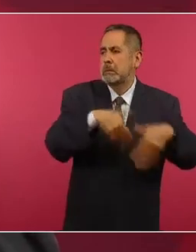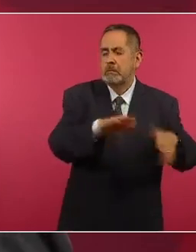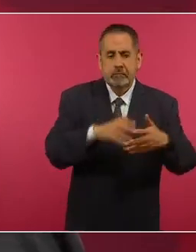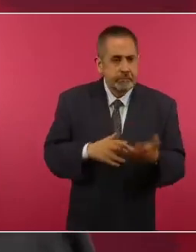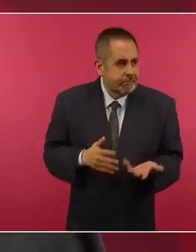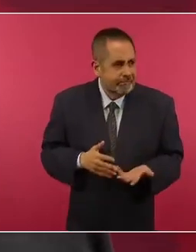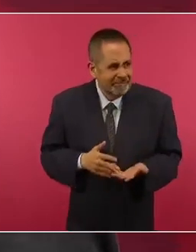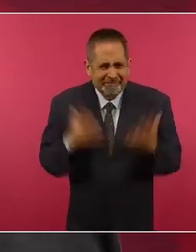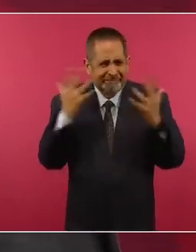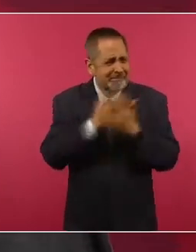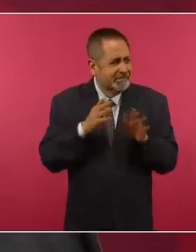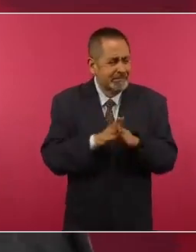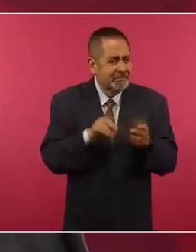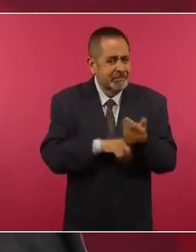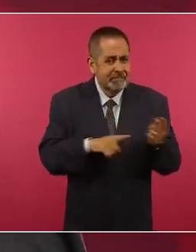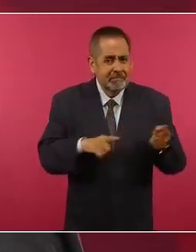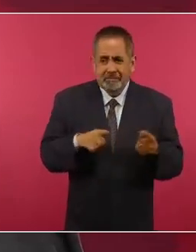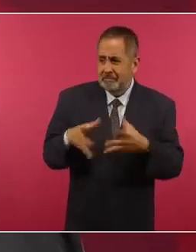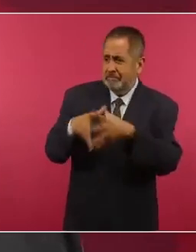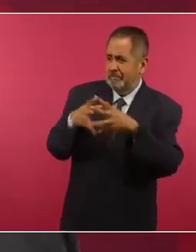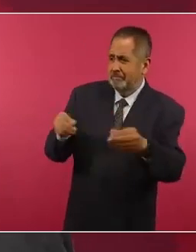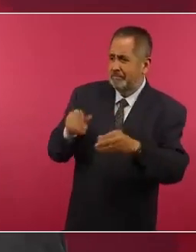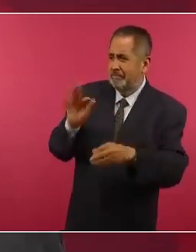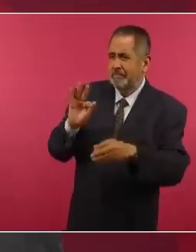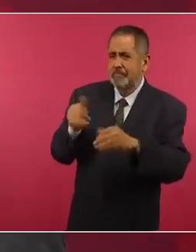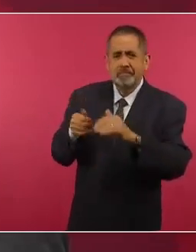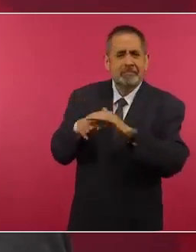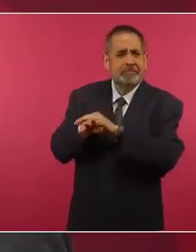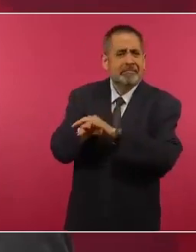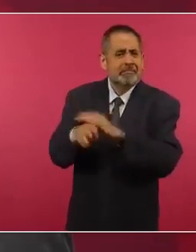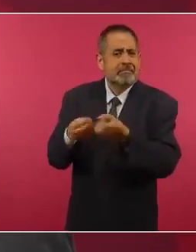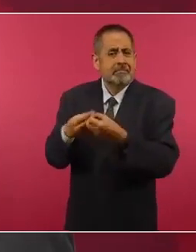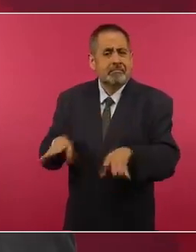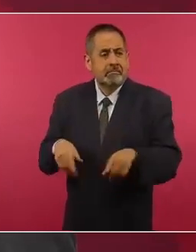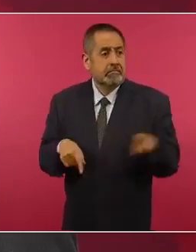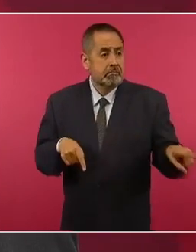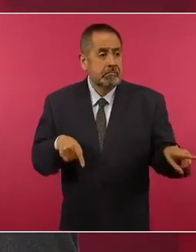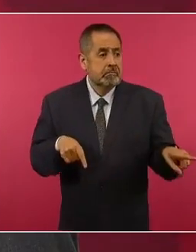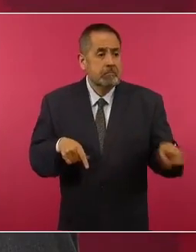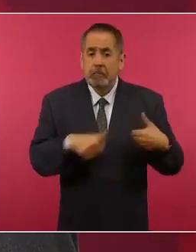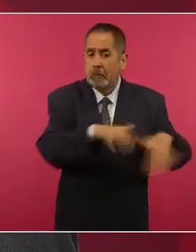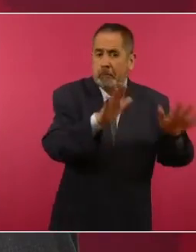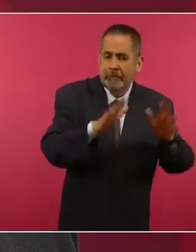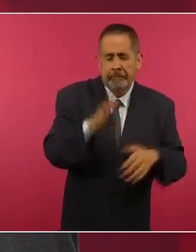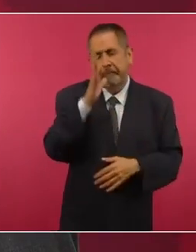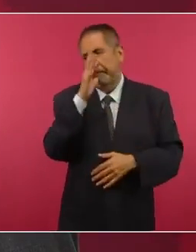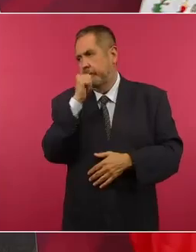tan lamentables como la desaparición de los jóvenes de Ayotzinapa?